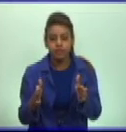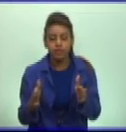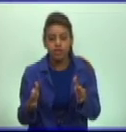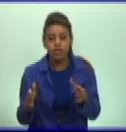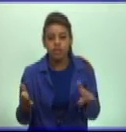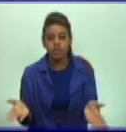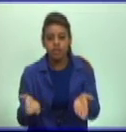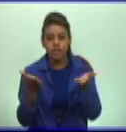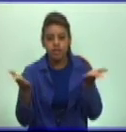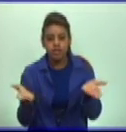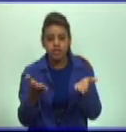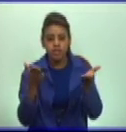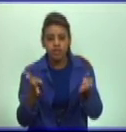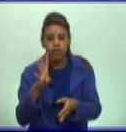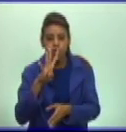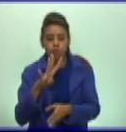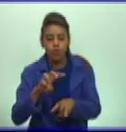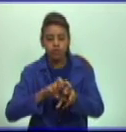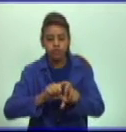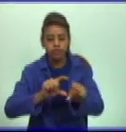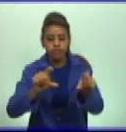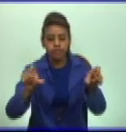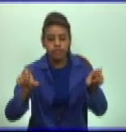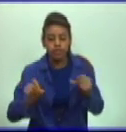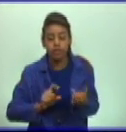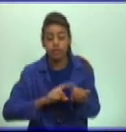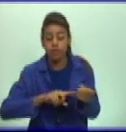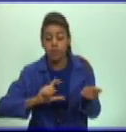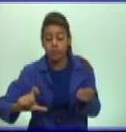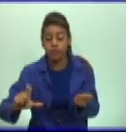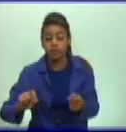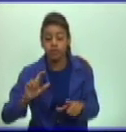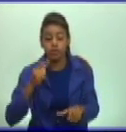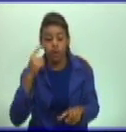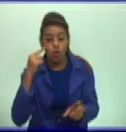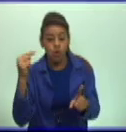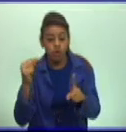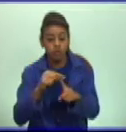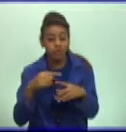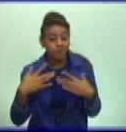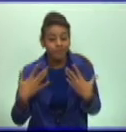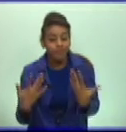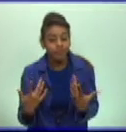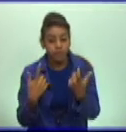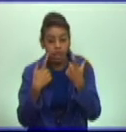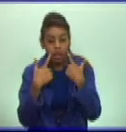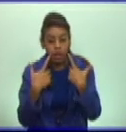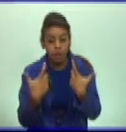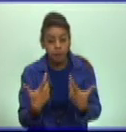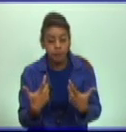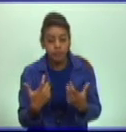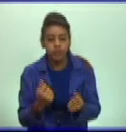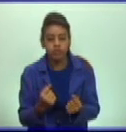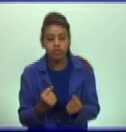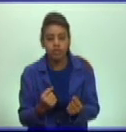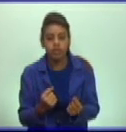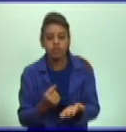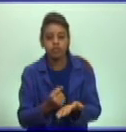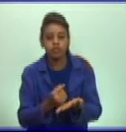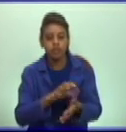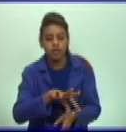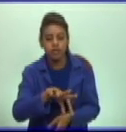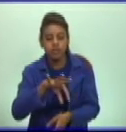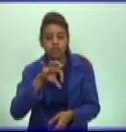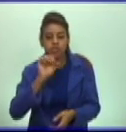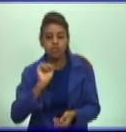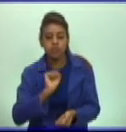desarrolla el cuarto congreso del partido, donde el objetivo fundamental era salvar la patria, la revolución